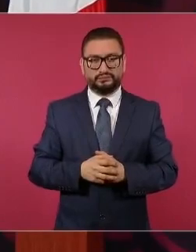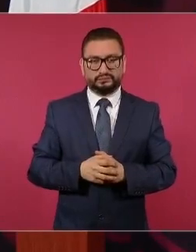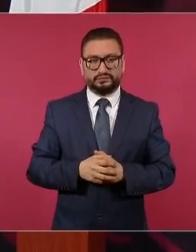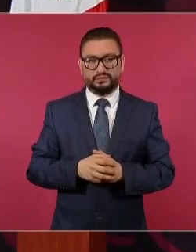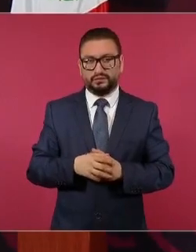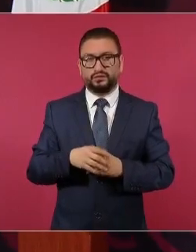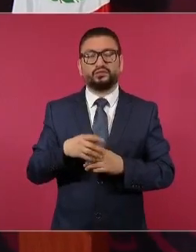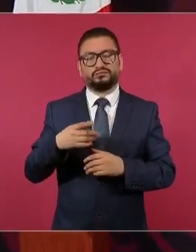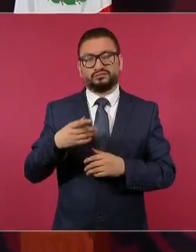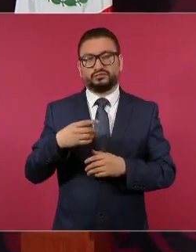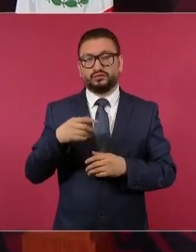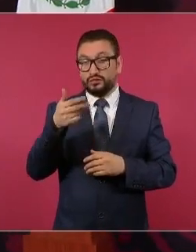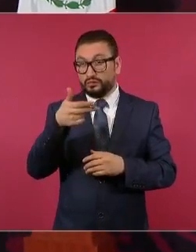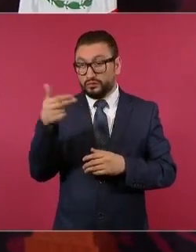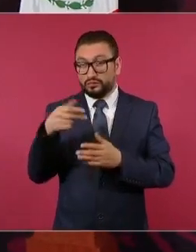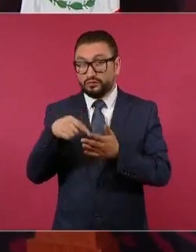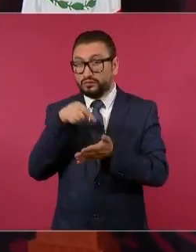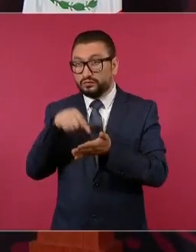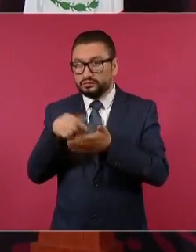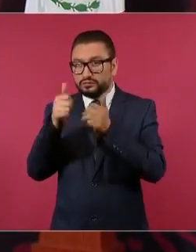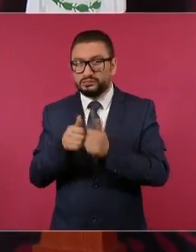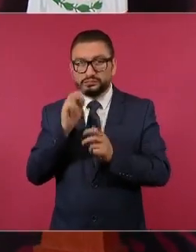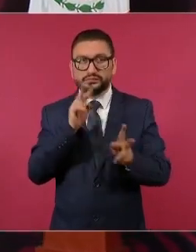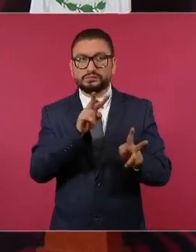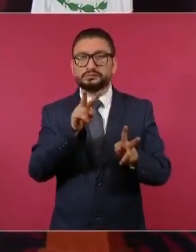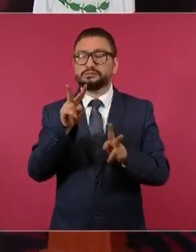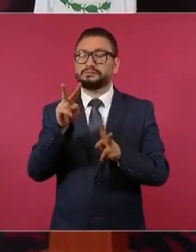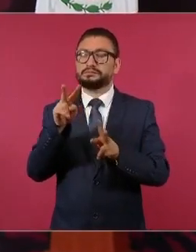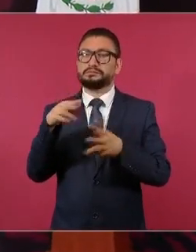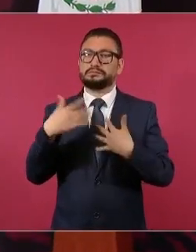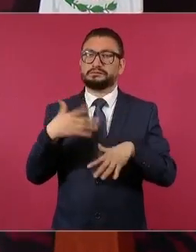Es para quedarse ahí, ¿no?